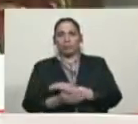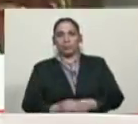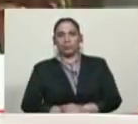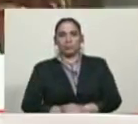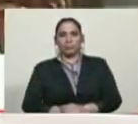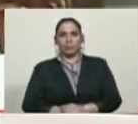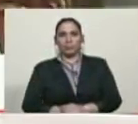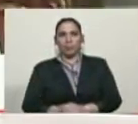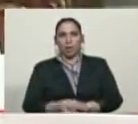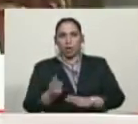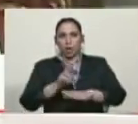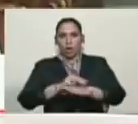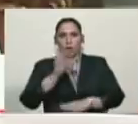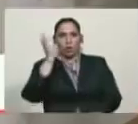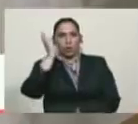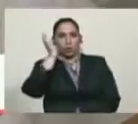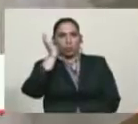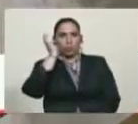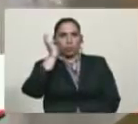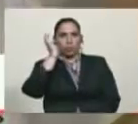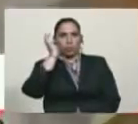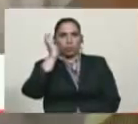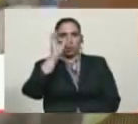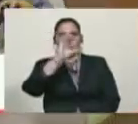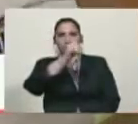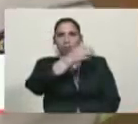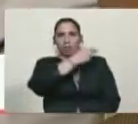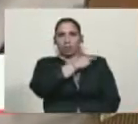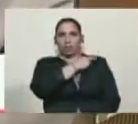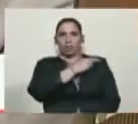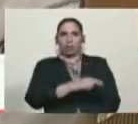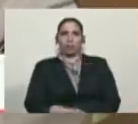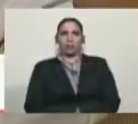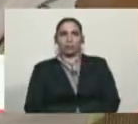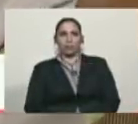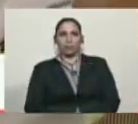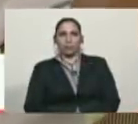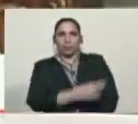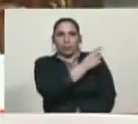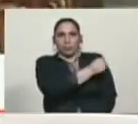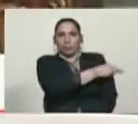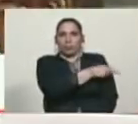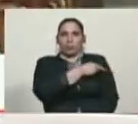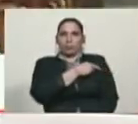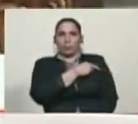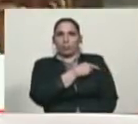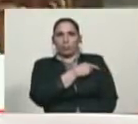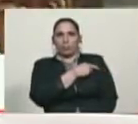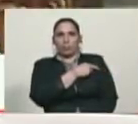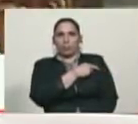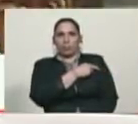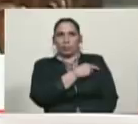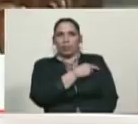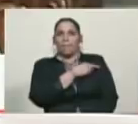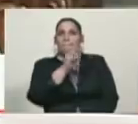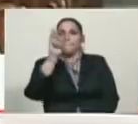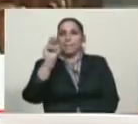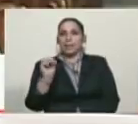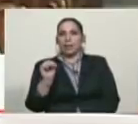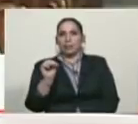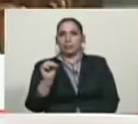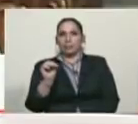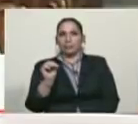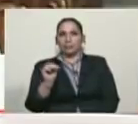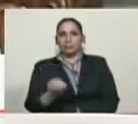doctora zaira medina directora del hospital francisco pérez de león de petare